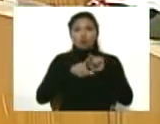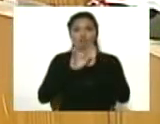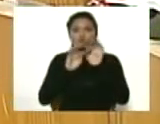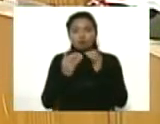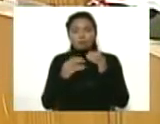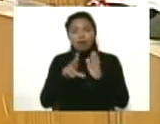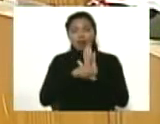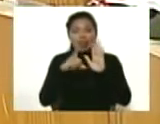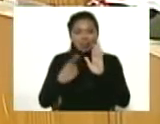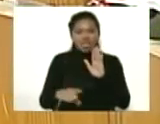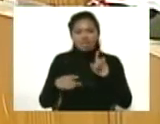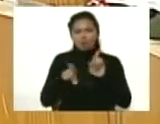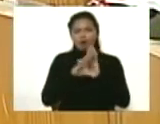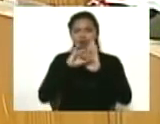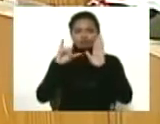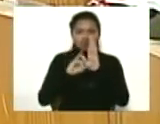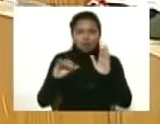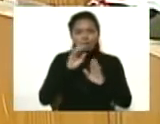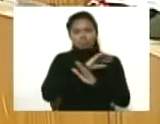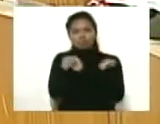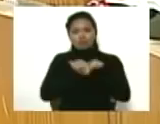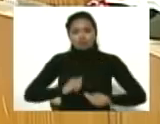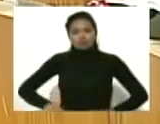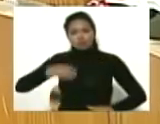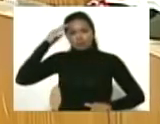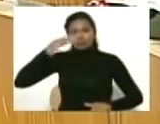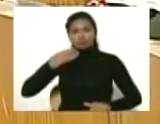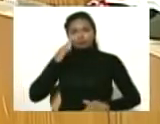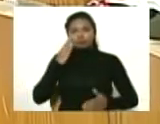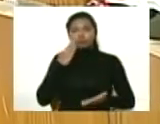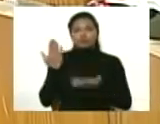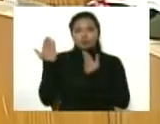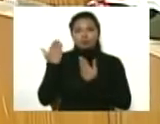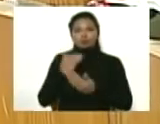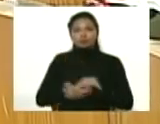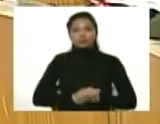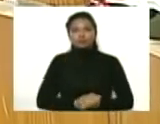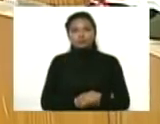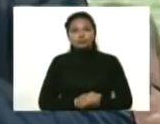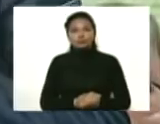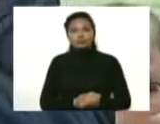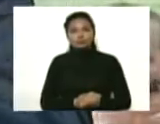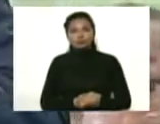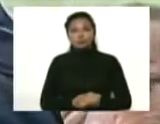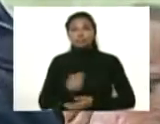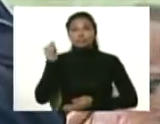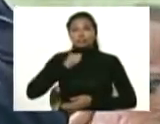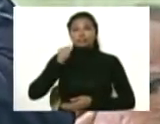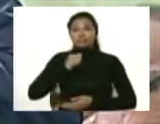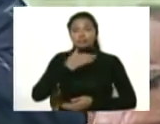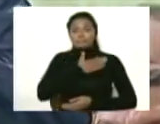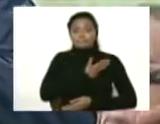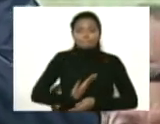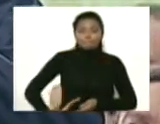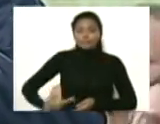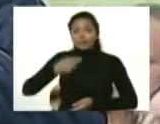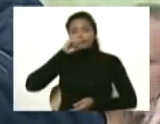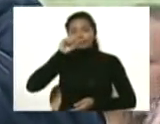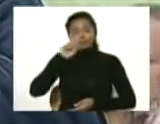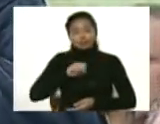ley constitucional de la Fuerza Armada Nacional Bolivariana. Por favor, Amelías. Sí, mi comandante en